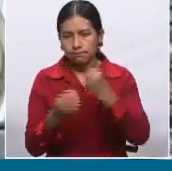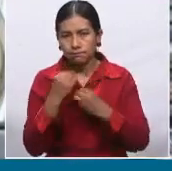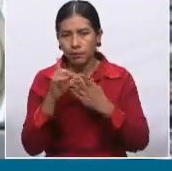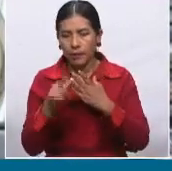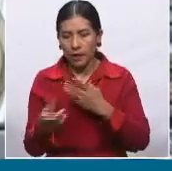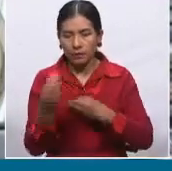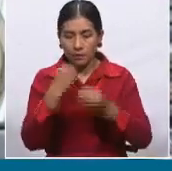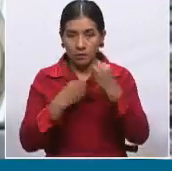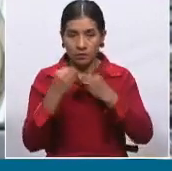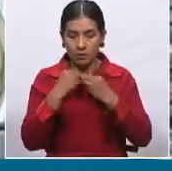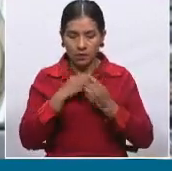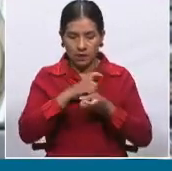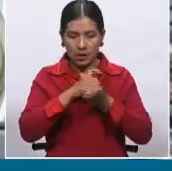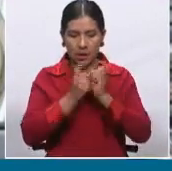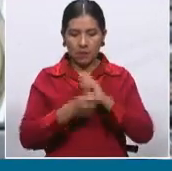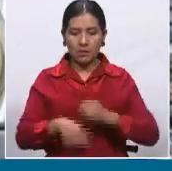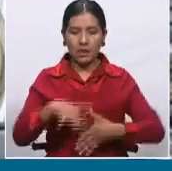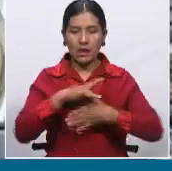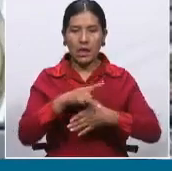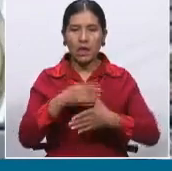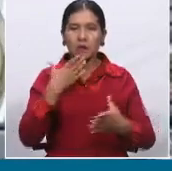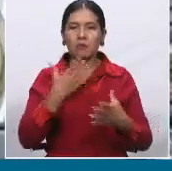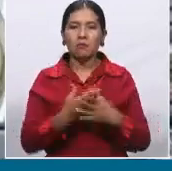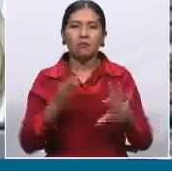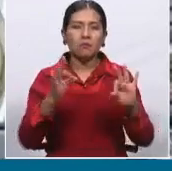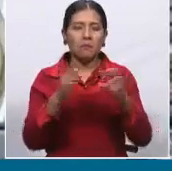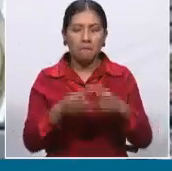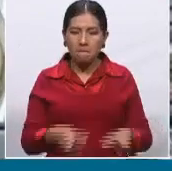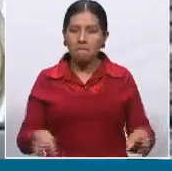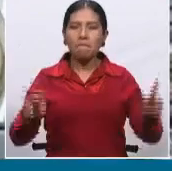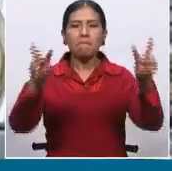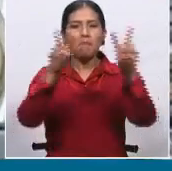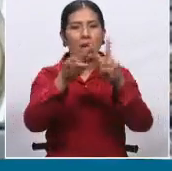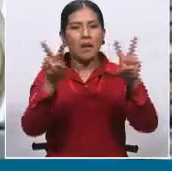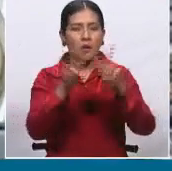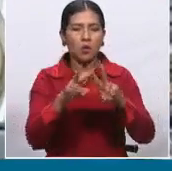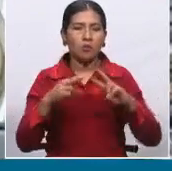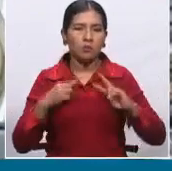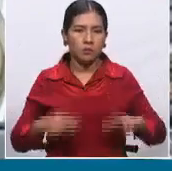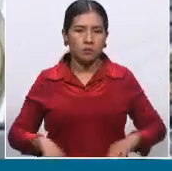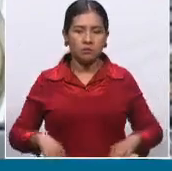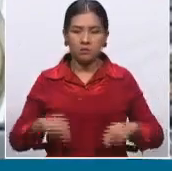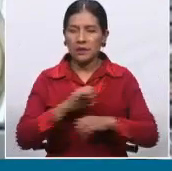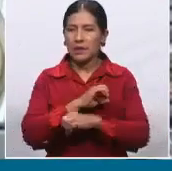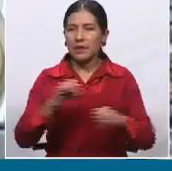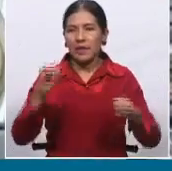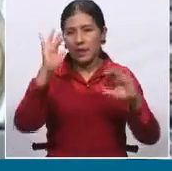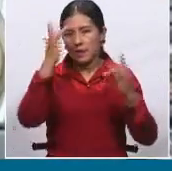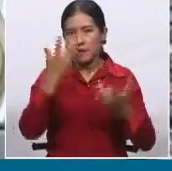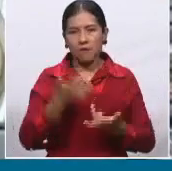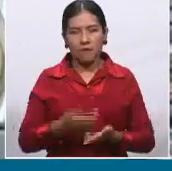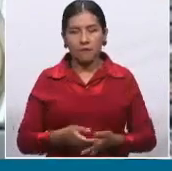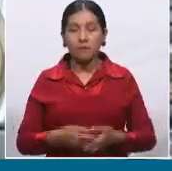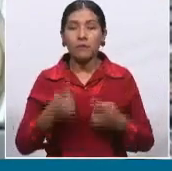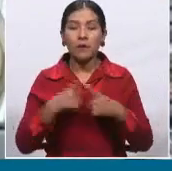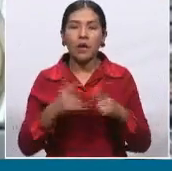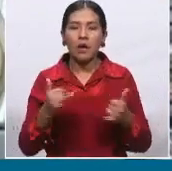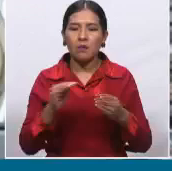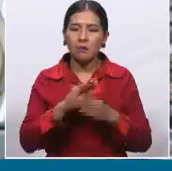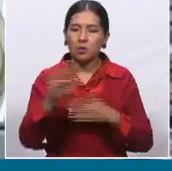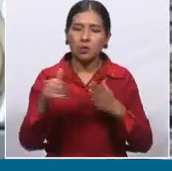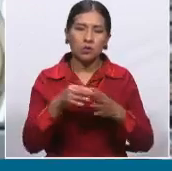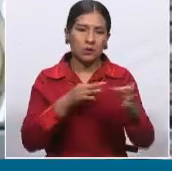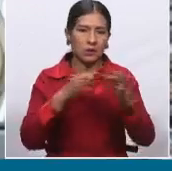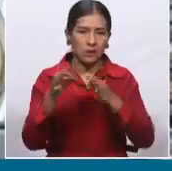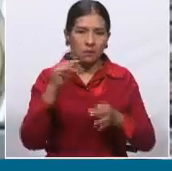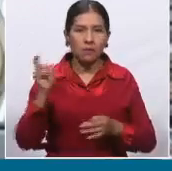convierte en carne de alto valor nutricional, sin colesterol. Entonces, estas cualidades tienen que ser explicadas, por lo tanto,